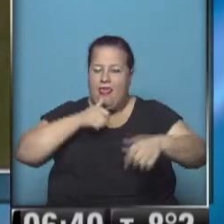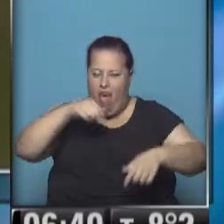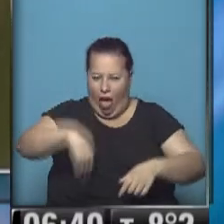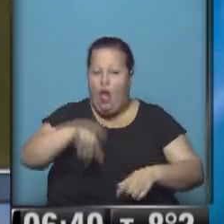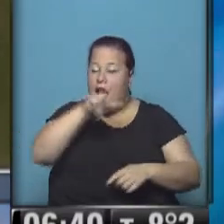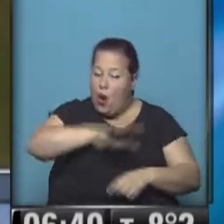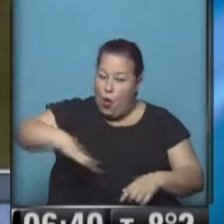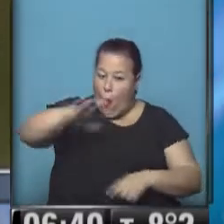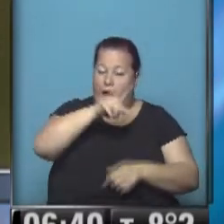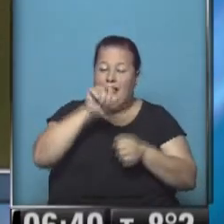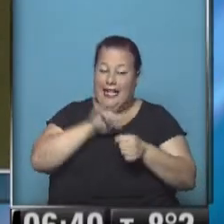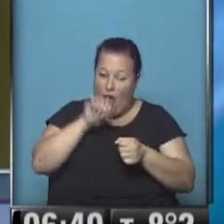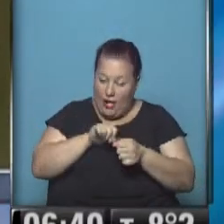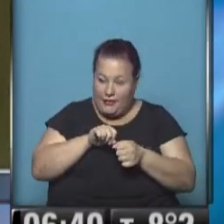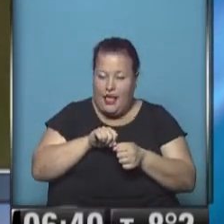lugares